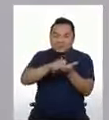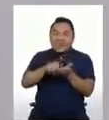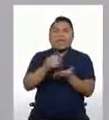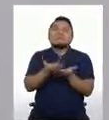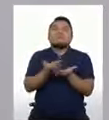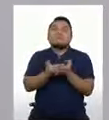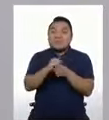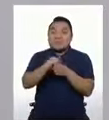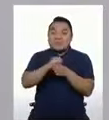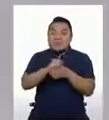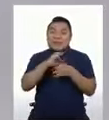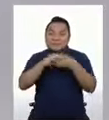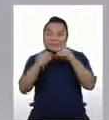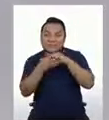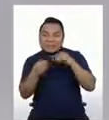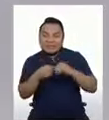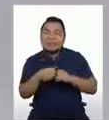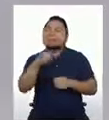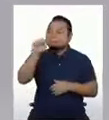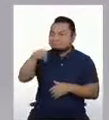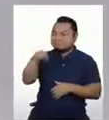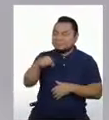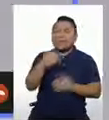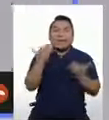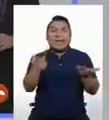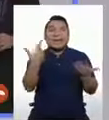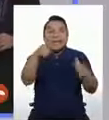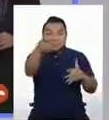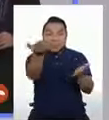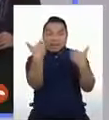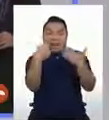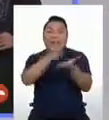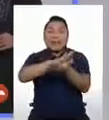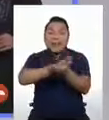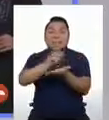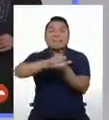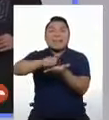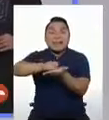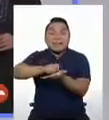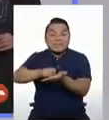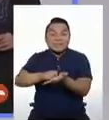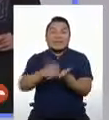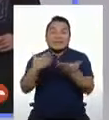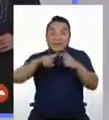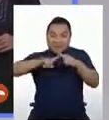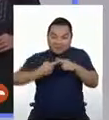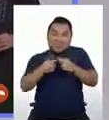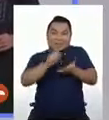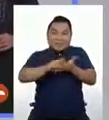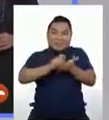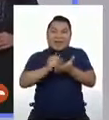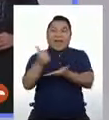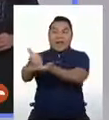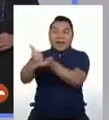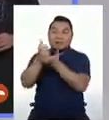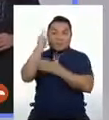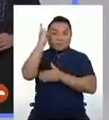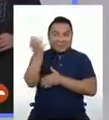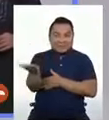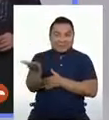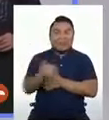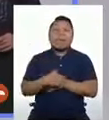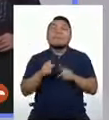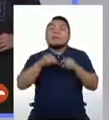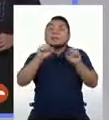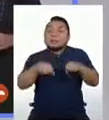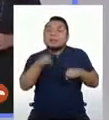historia. Por supuesto. Entonces, ve por un lápiz o un lapicero que en cualquier momento empezamos a escribir con la ayuda de nuestro profesor. Ah,